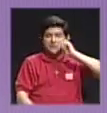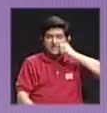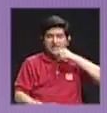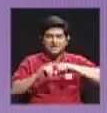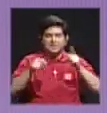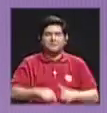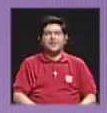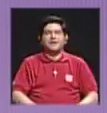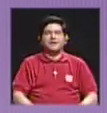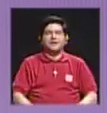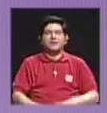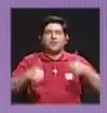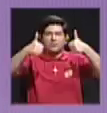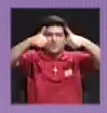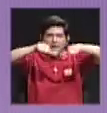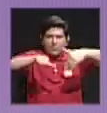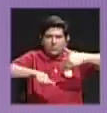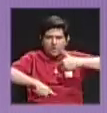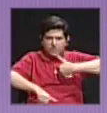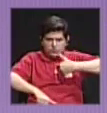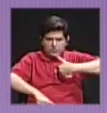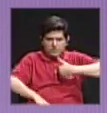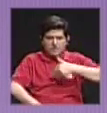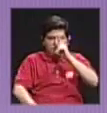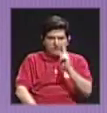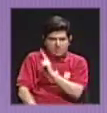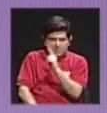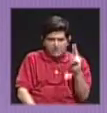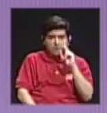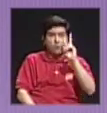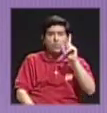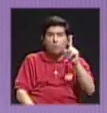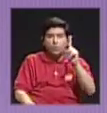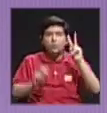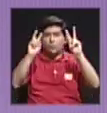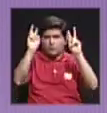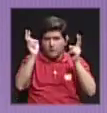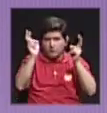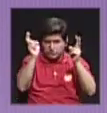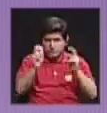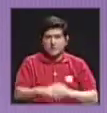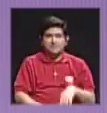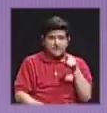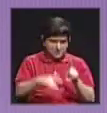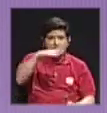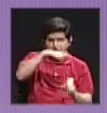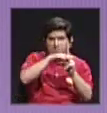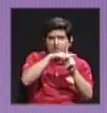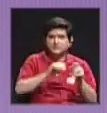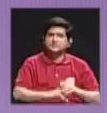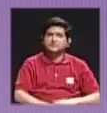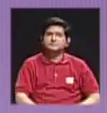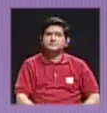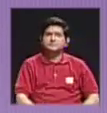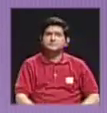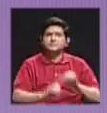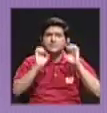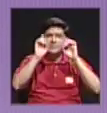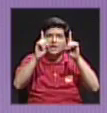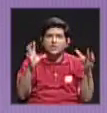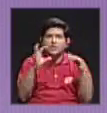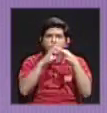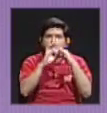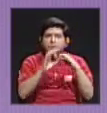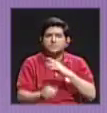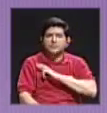Del concordato, uh-huh. uno de los temas que ha salido es ese, precisamente, que ha salido a la luz es ese, el de la educación